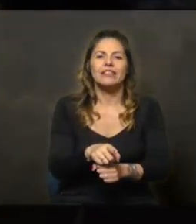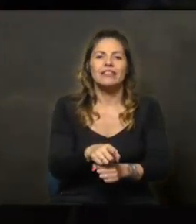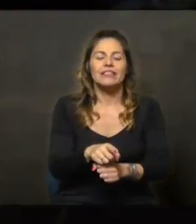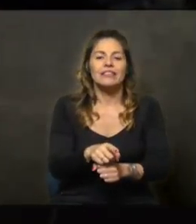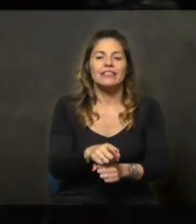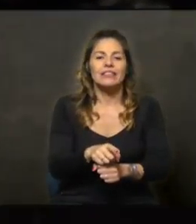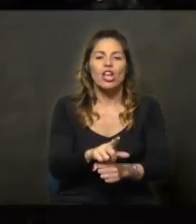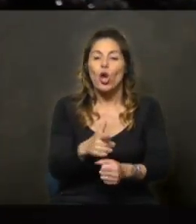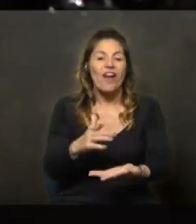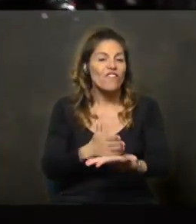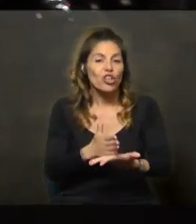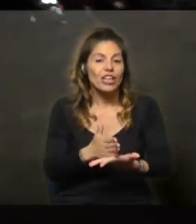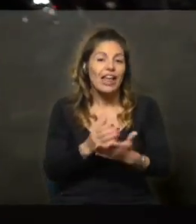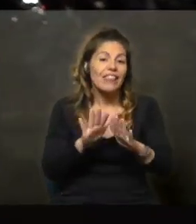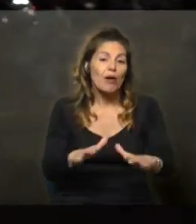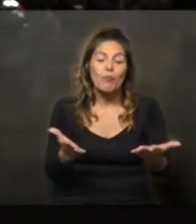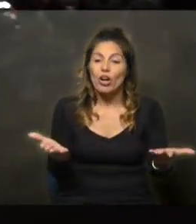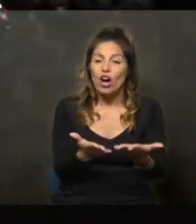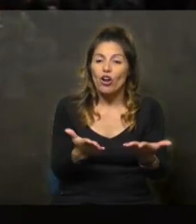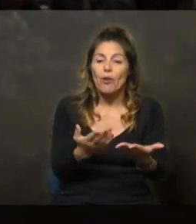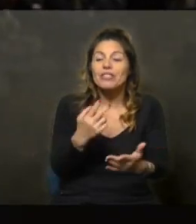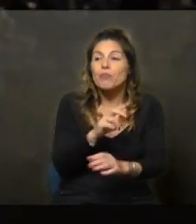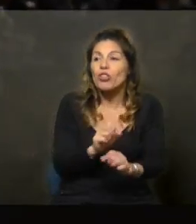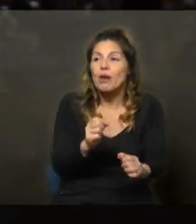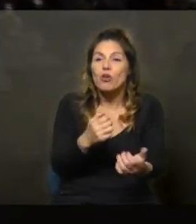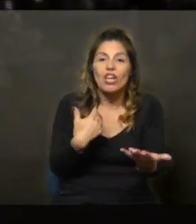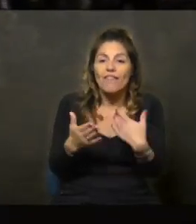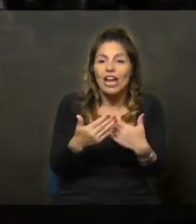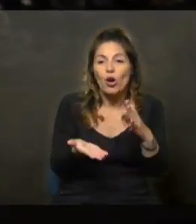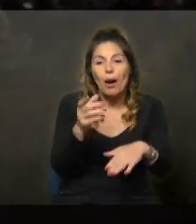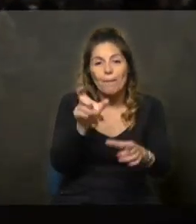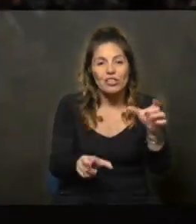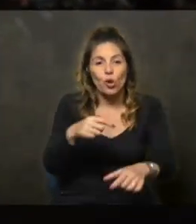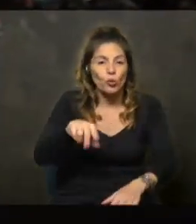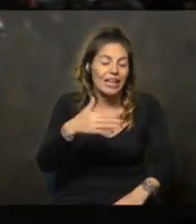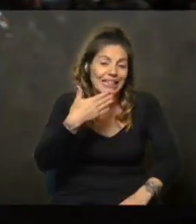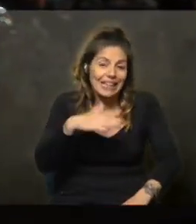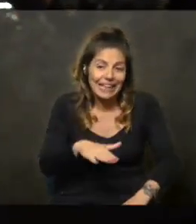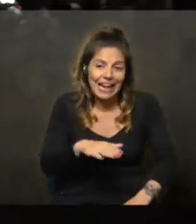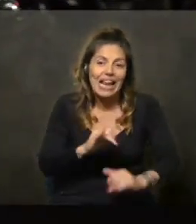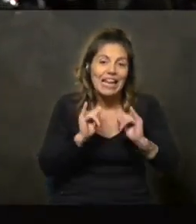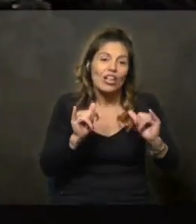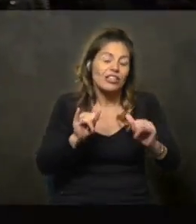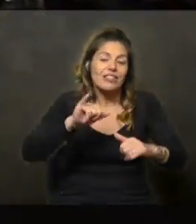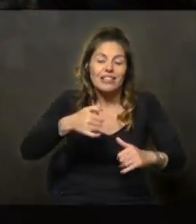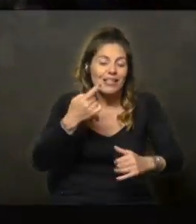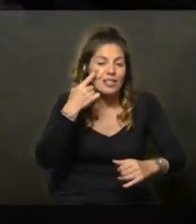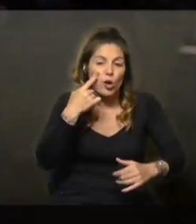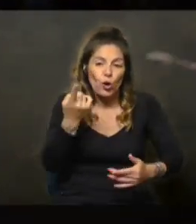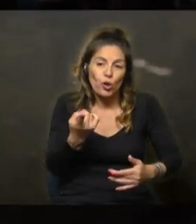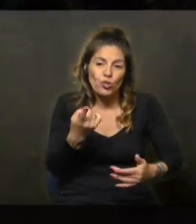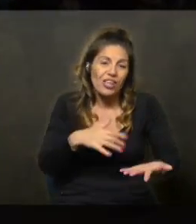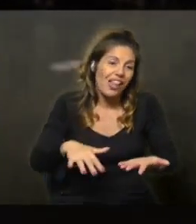fronteras dejamos por ahora vamos a tratar de recabar unos testimonios más pero ustedes entenderán hoy la noticia se ha corrido de